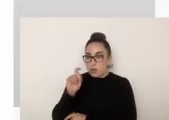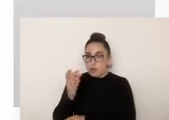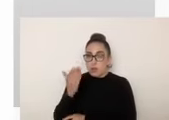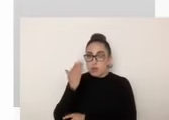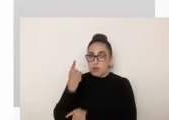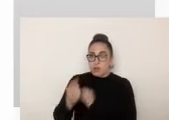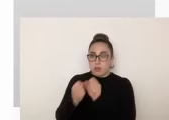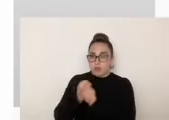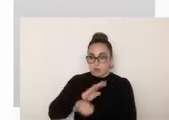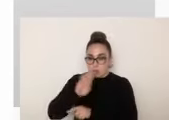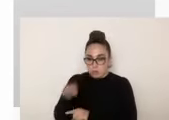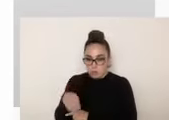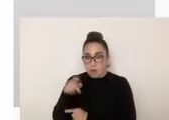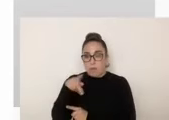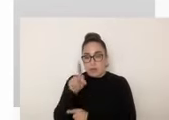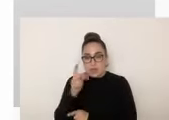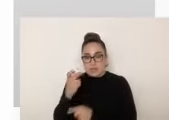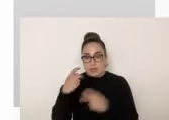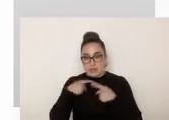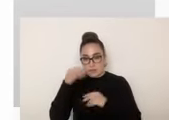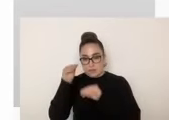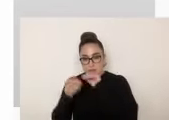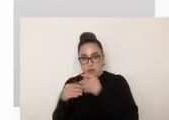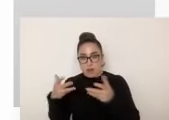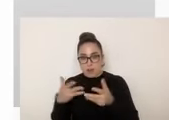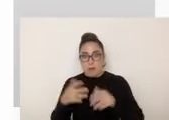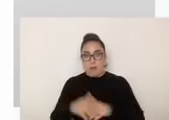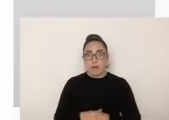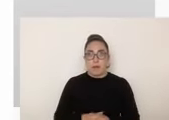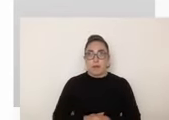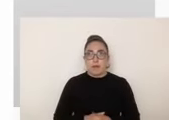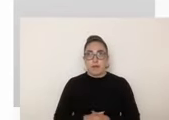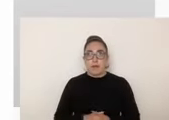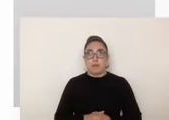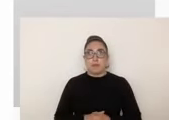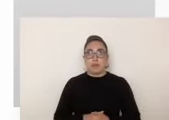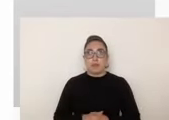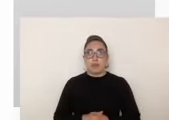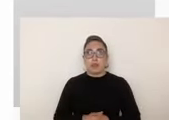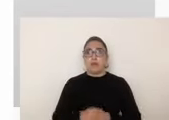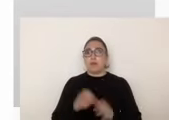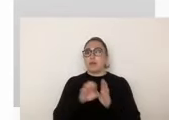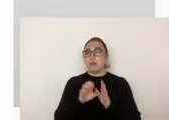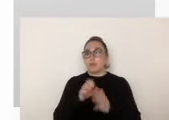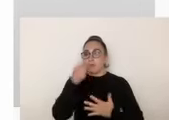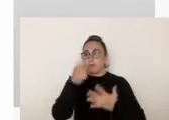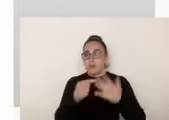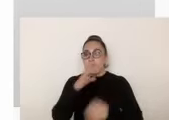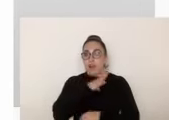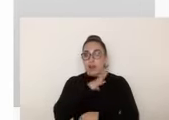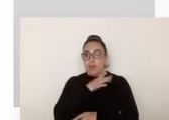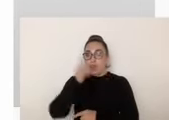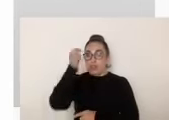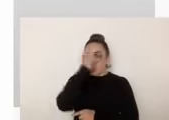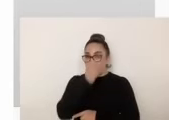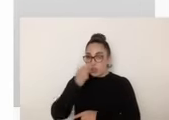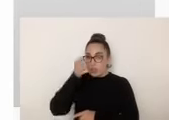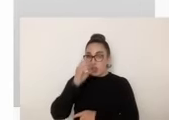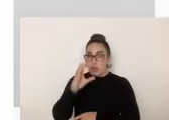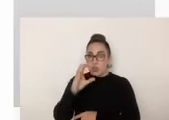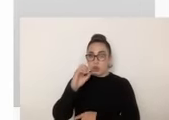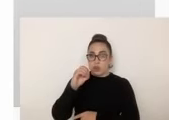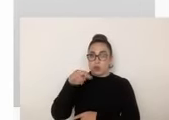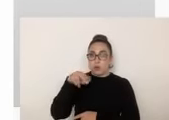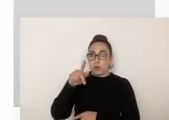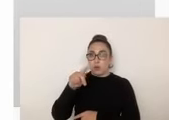año. En realidad, el contractualismo y el contractarianismo son teorías a las que se puede llegar desde las dos teorías